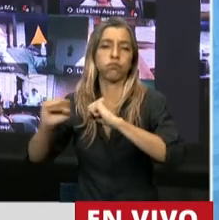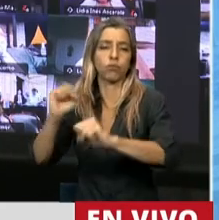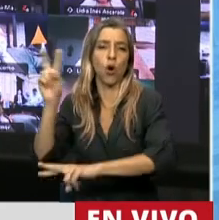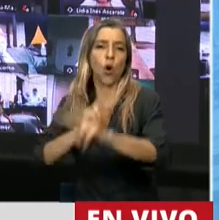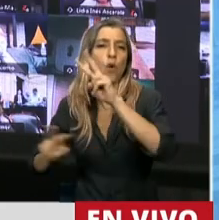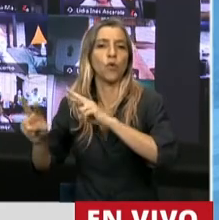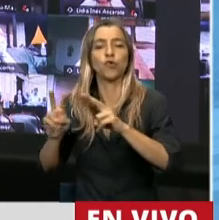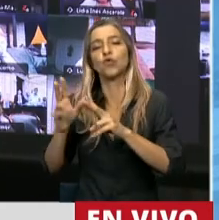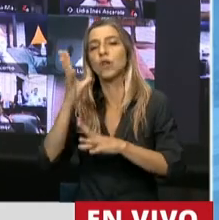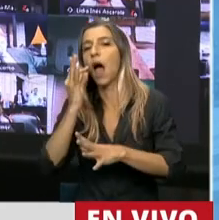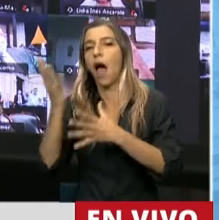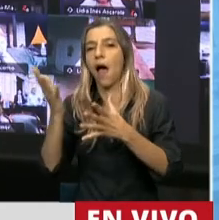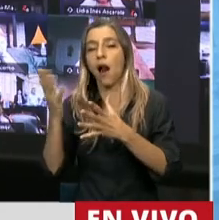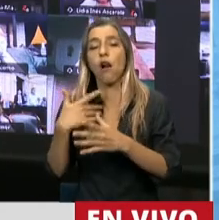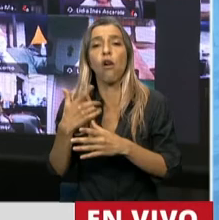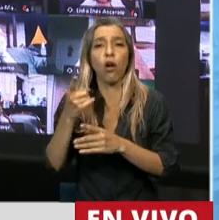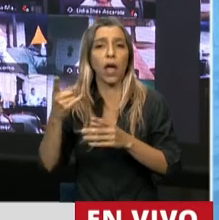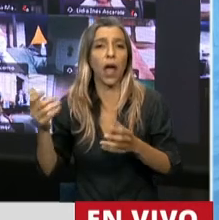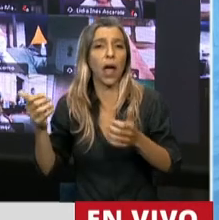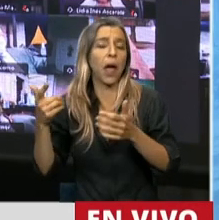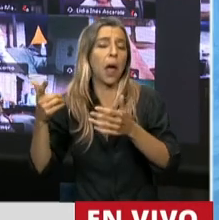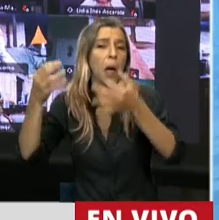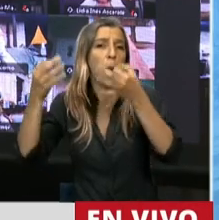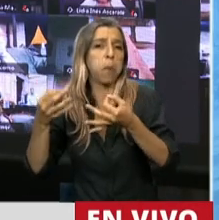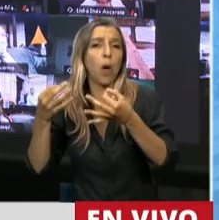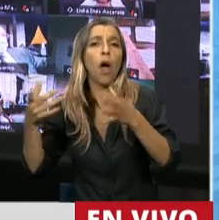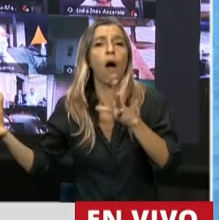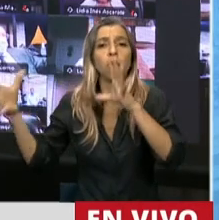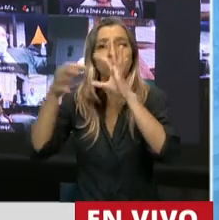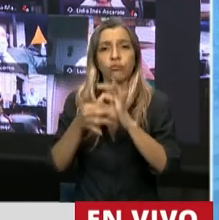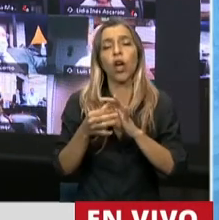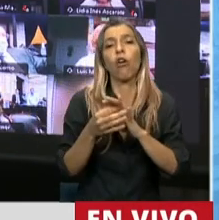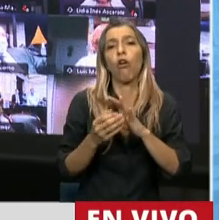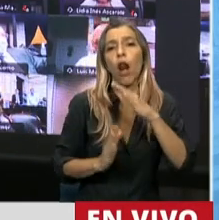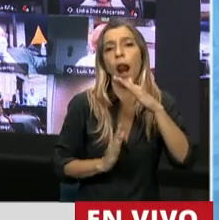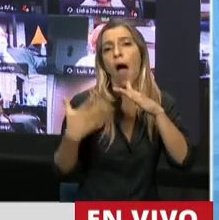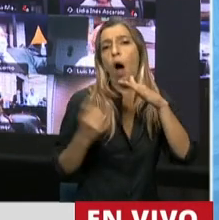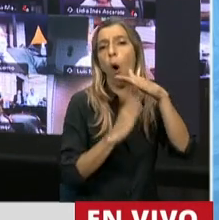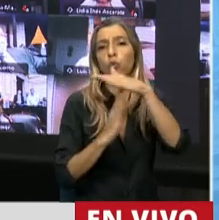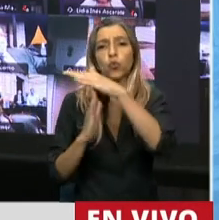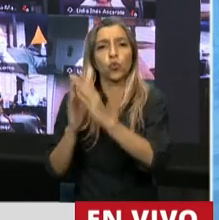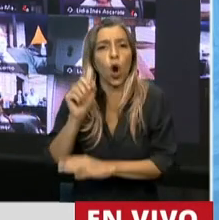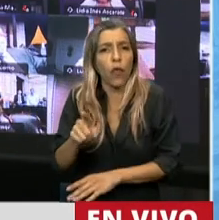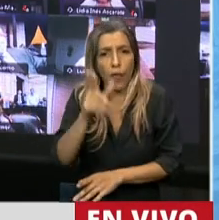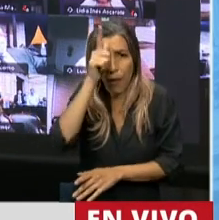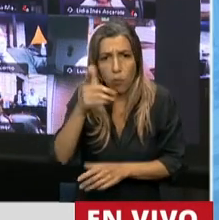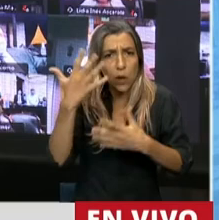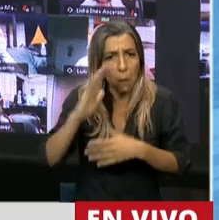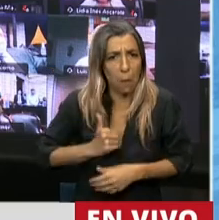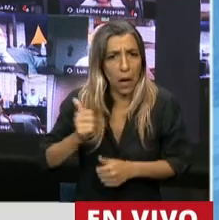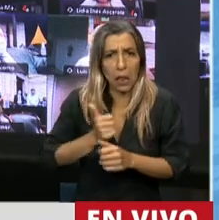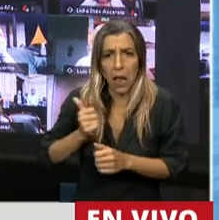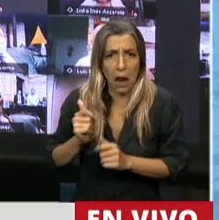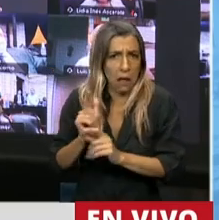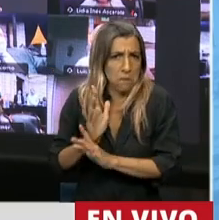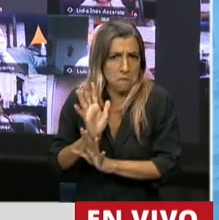conducción paralela a los actuales jefes de la Fuerza, realmente no le hacen para nada bien a la tarea que ellos están realizando. Así que en